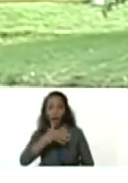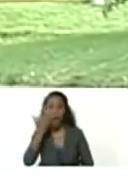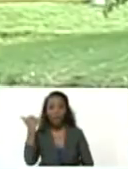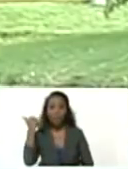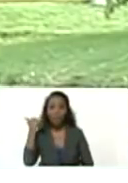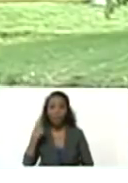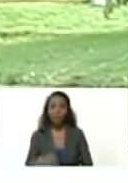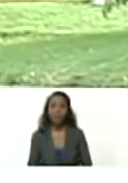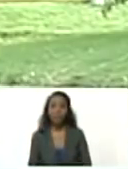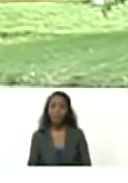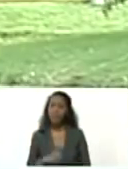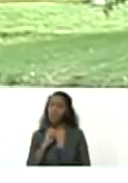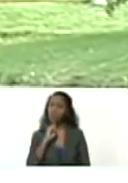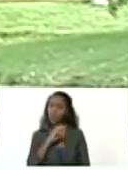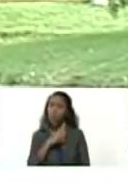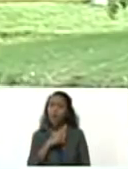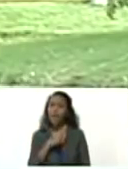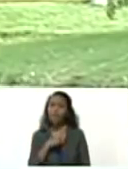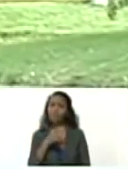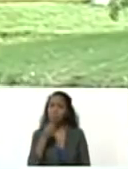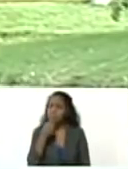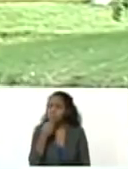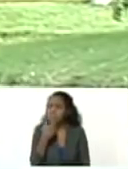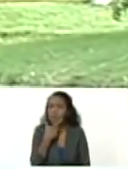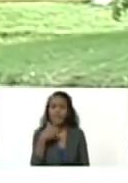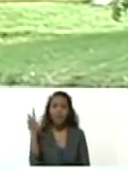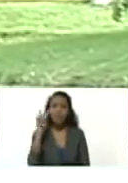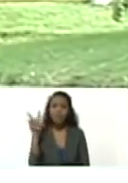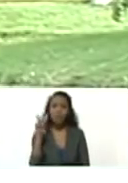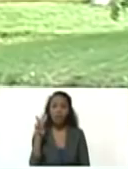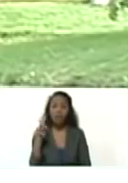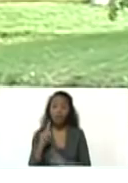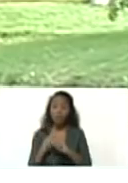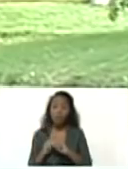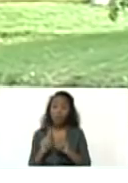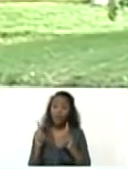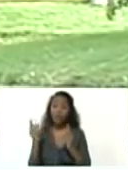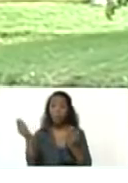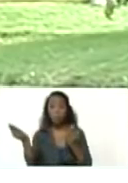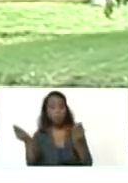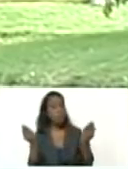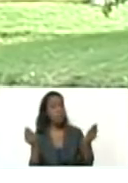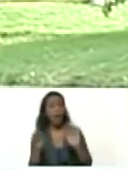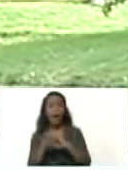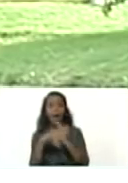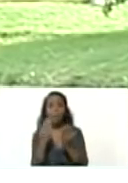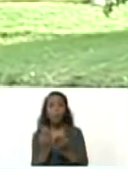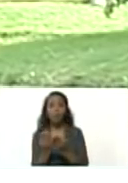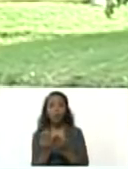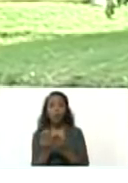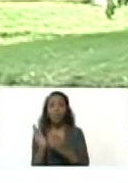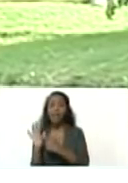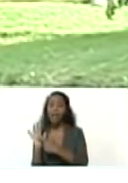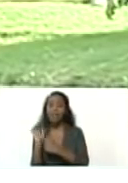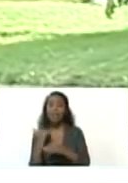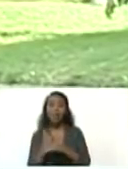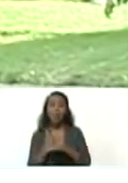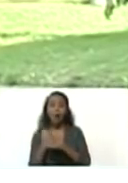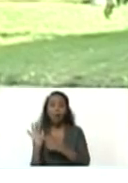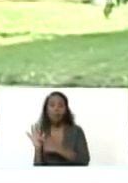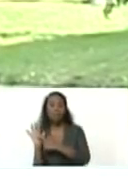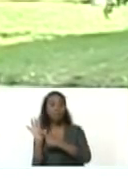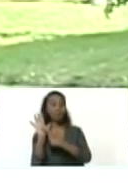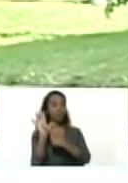La historia tan hermosa que tiene Venezuela, que la distingue en el mundo, la distingue como